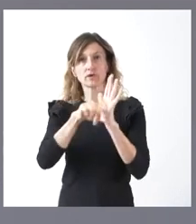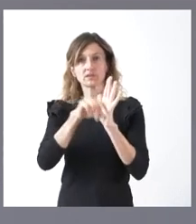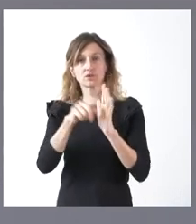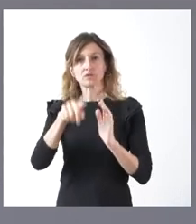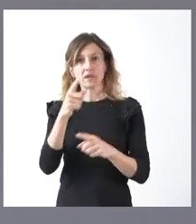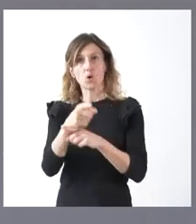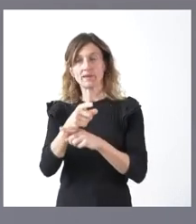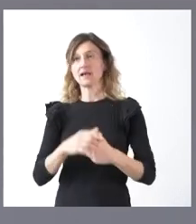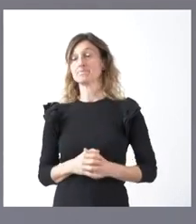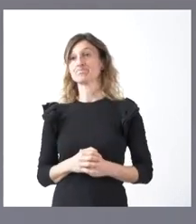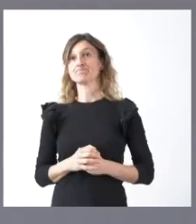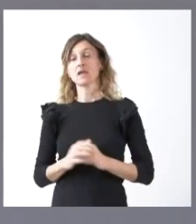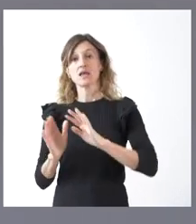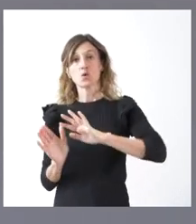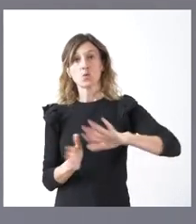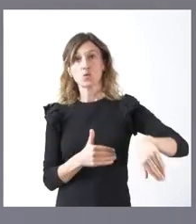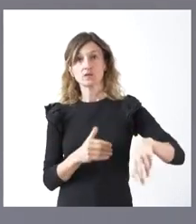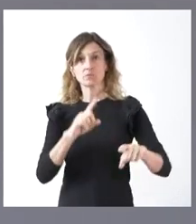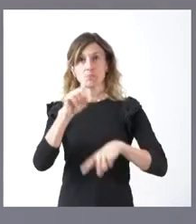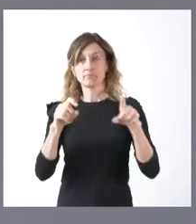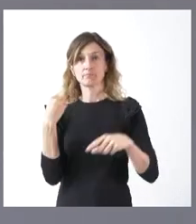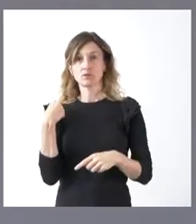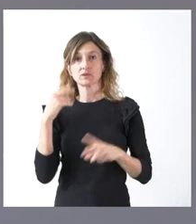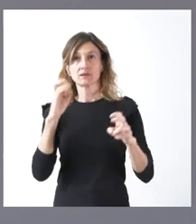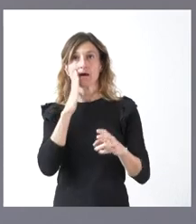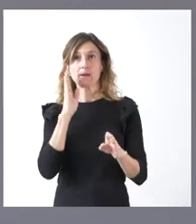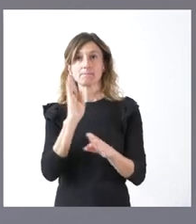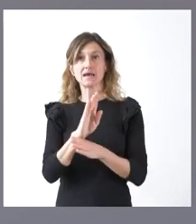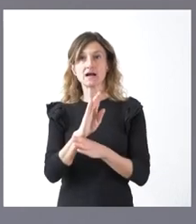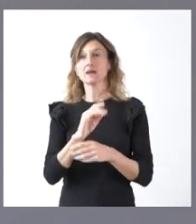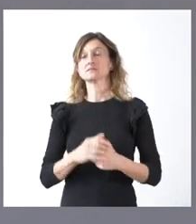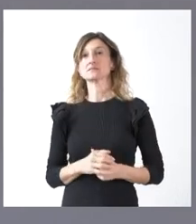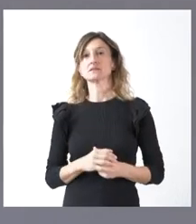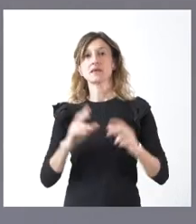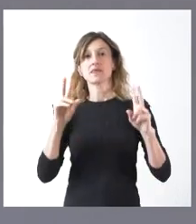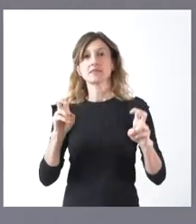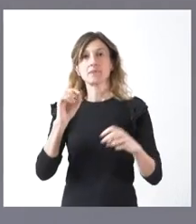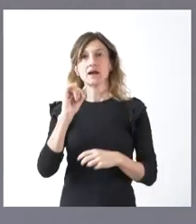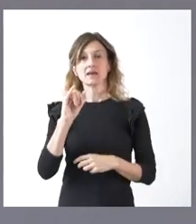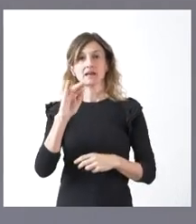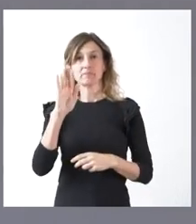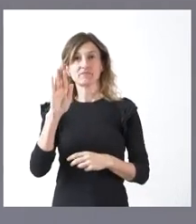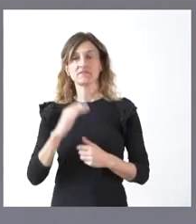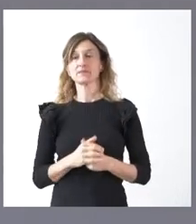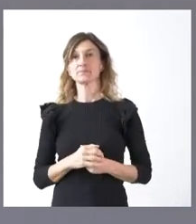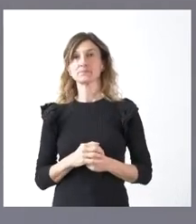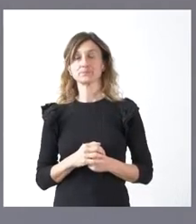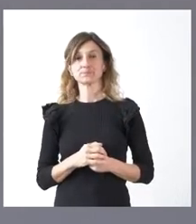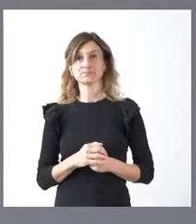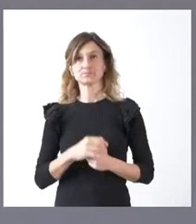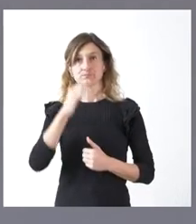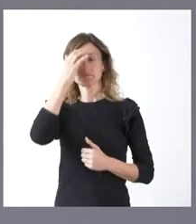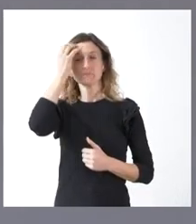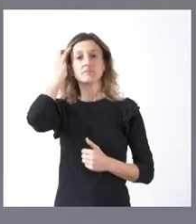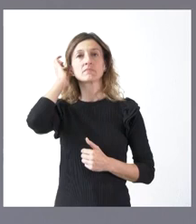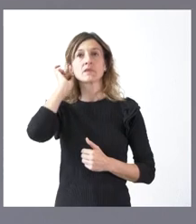obliga y la última de las cuestiones el tema de becas y algunos umbrales en materia del irpf lógicamente en la medida